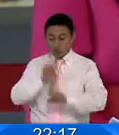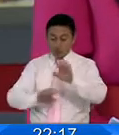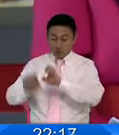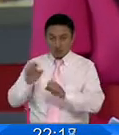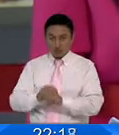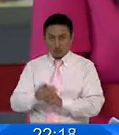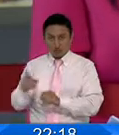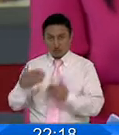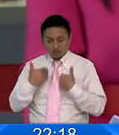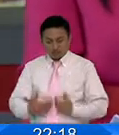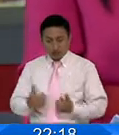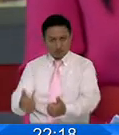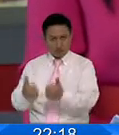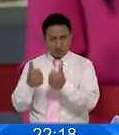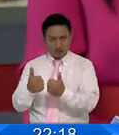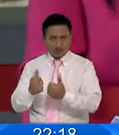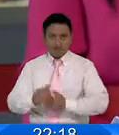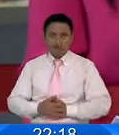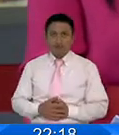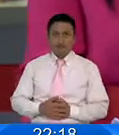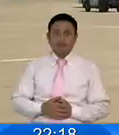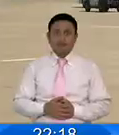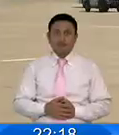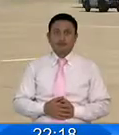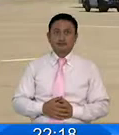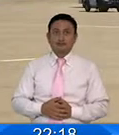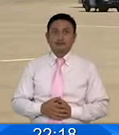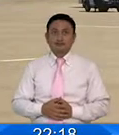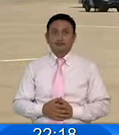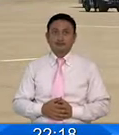se encuentran en buen estado de salud.